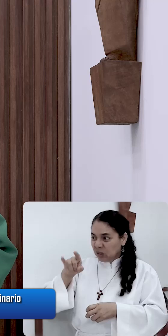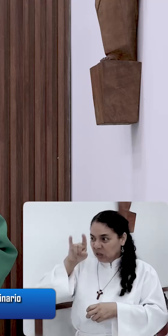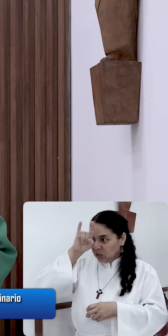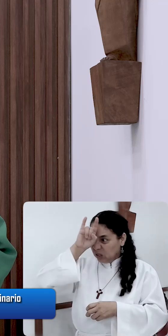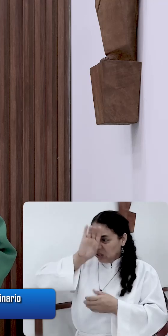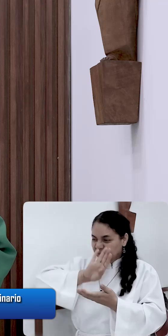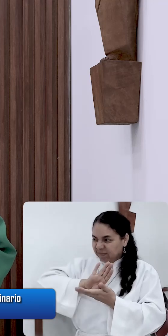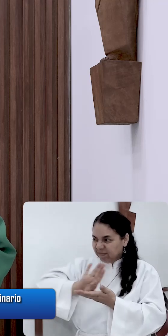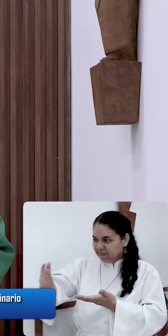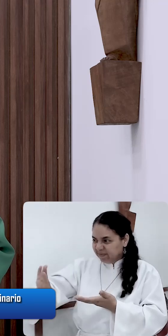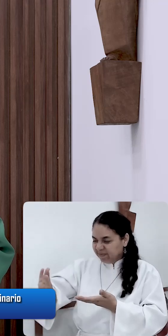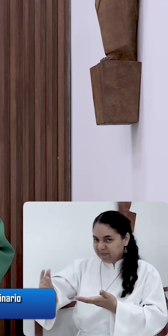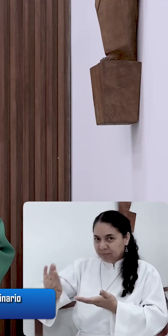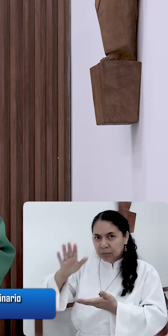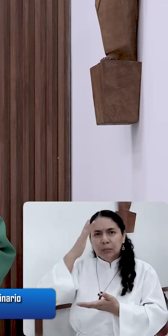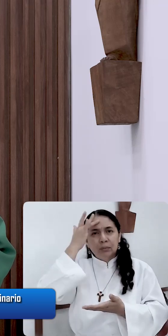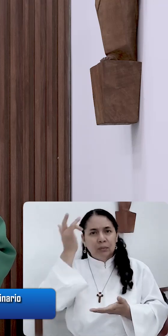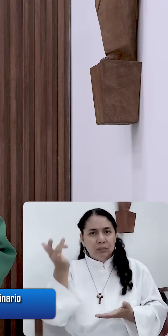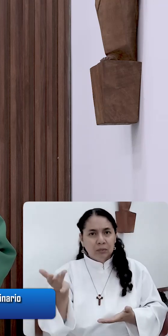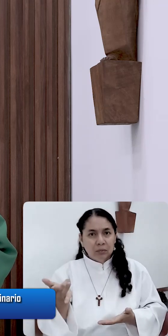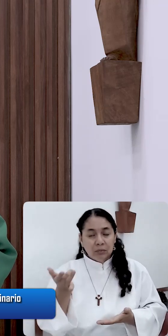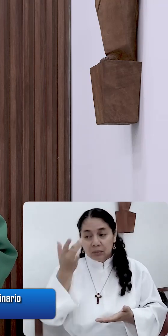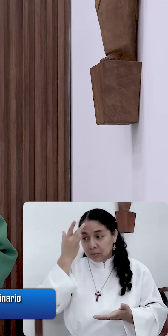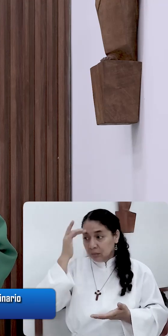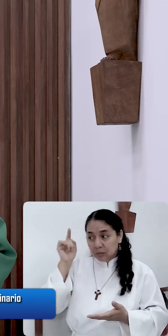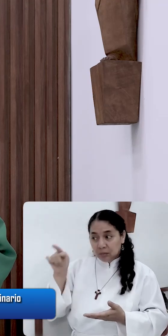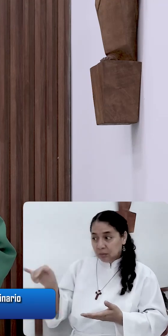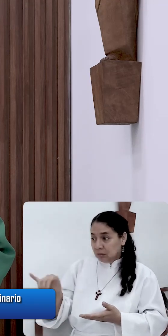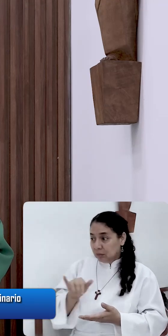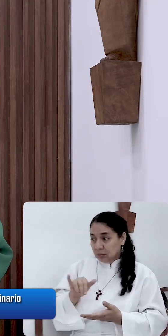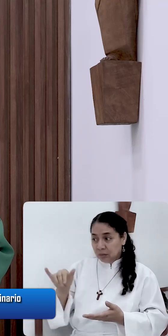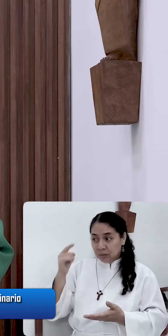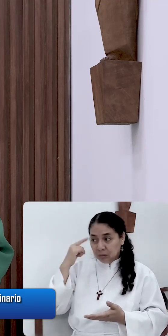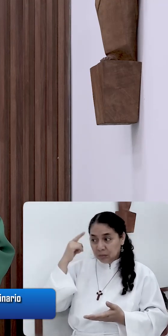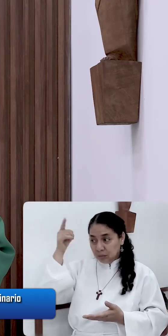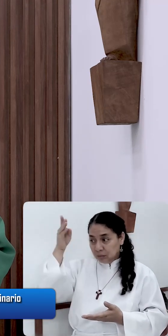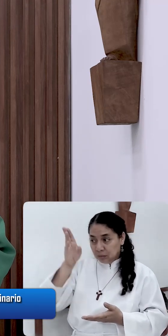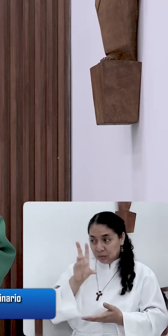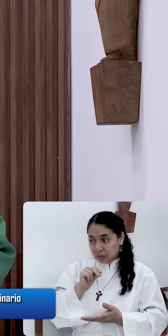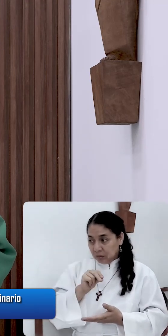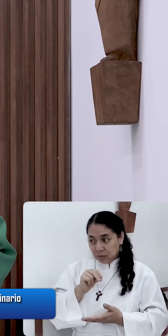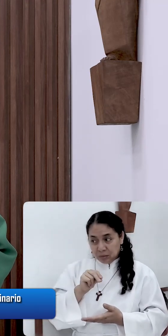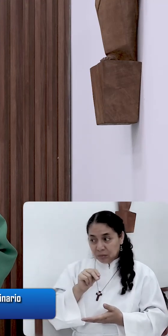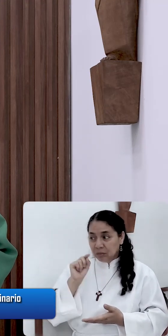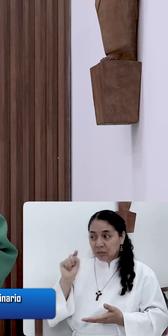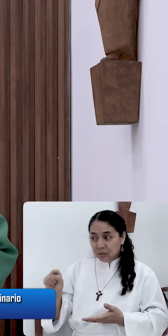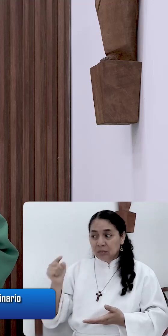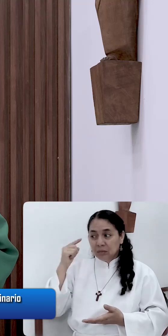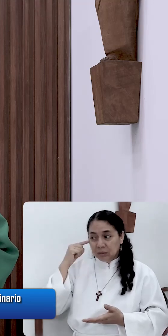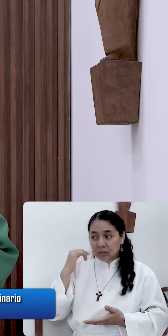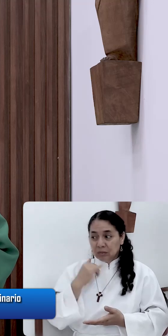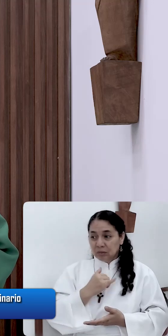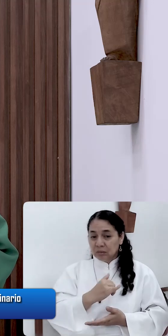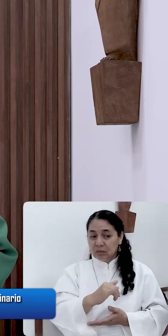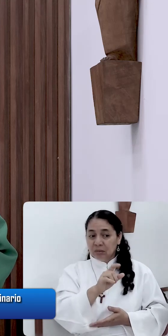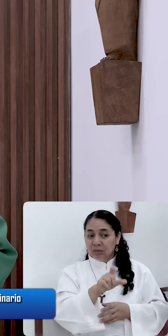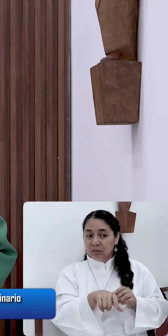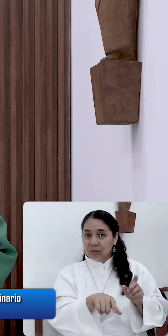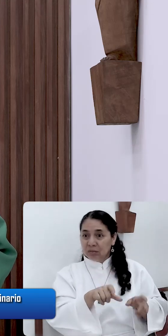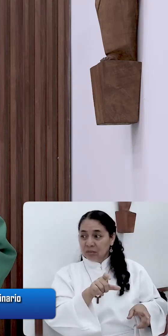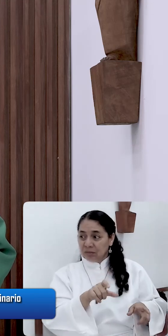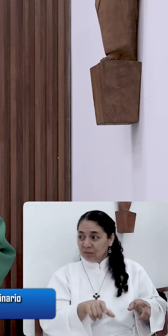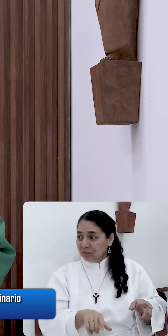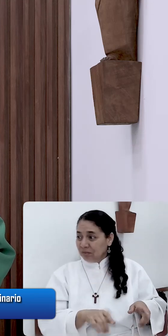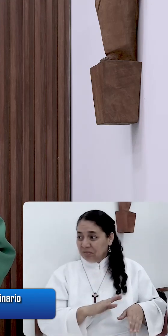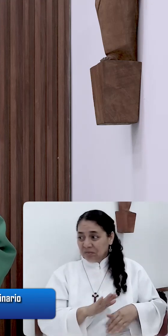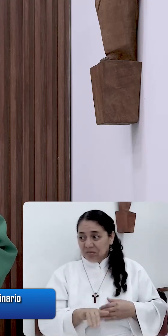mí, Satanás. ¿Por qué? Porque tú no piensas como Dios. Tú piensas como los hombres. Como